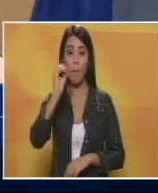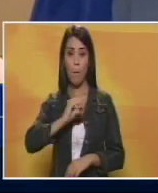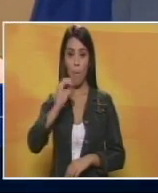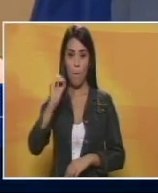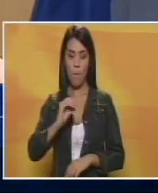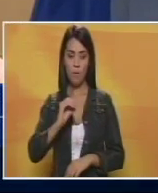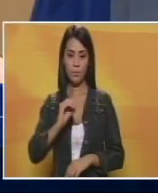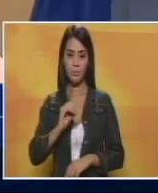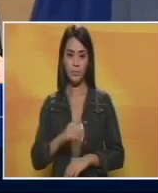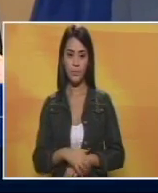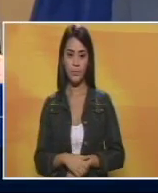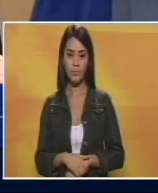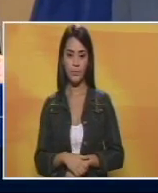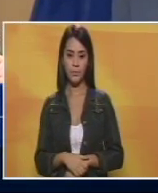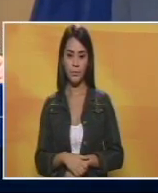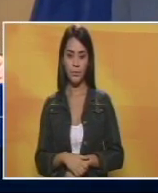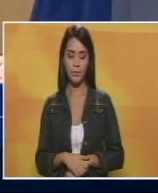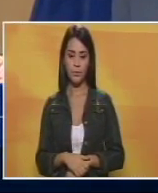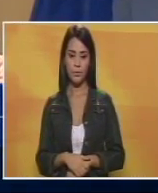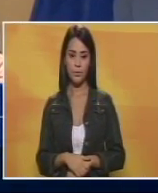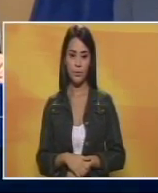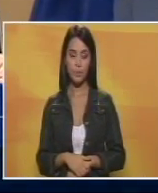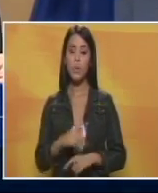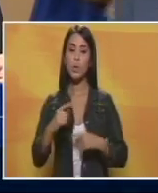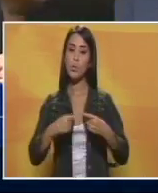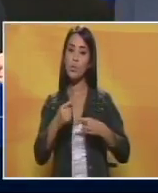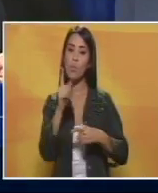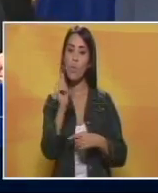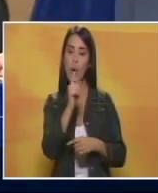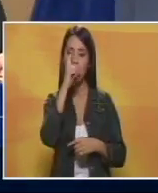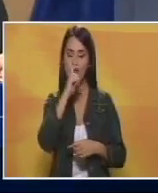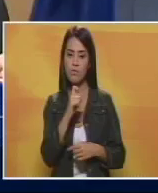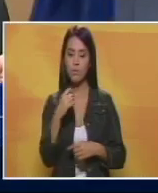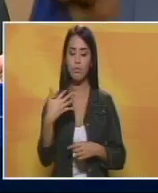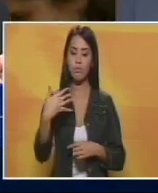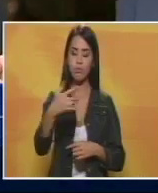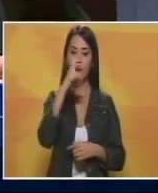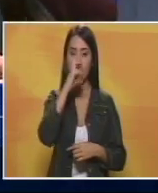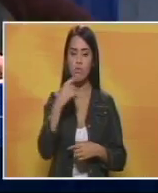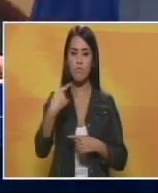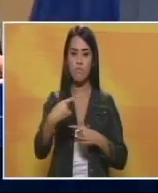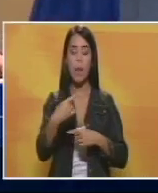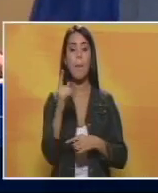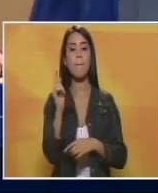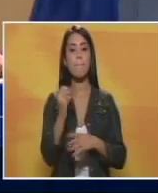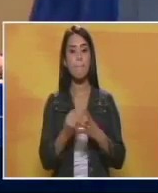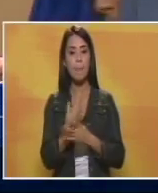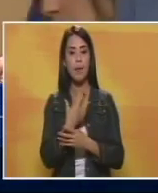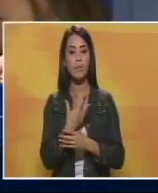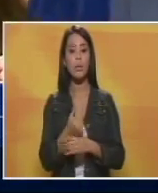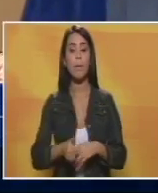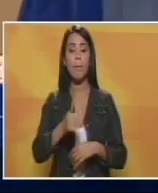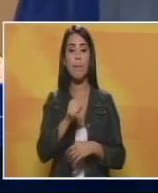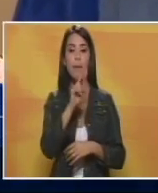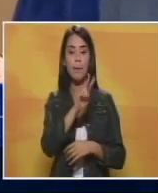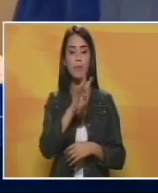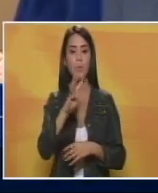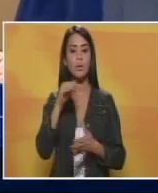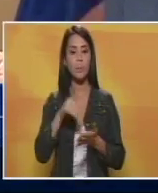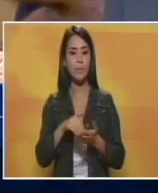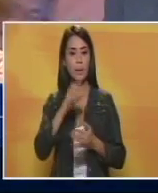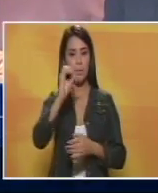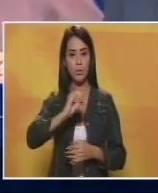1995%, con el interanual de mayo a mayo está en más de